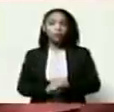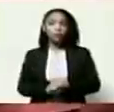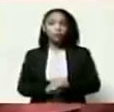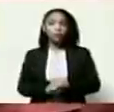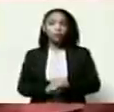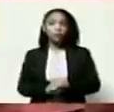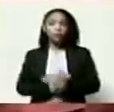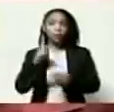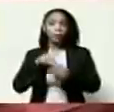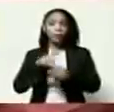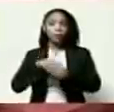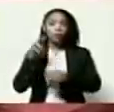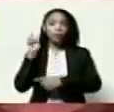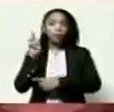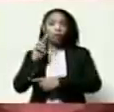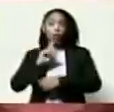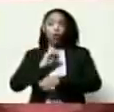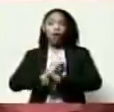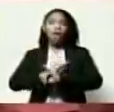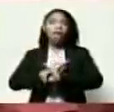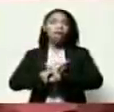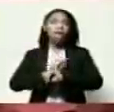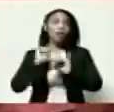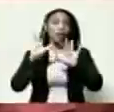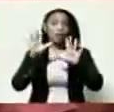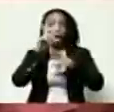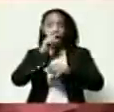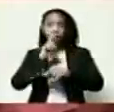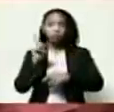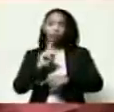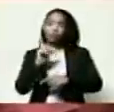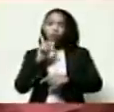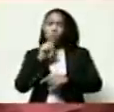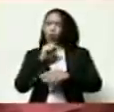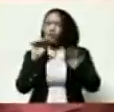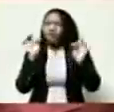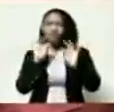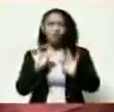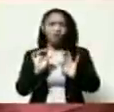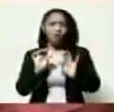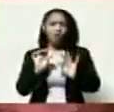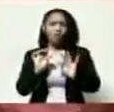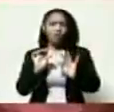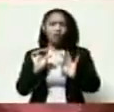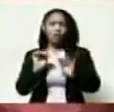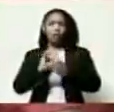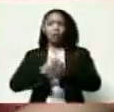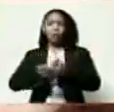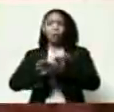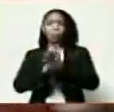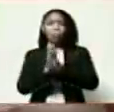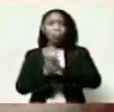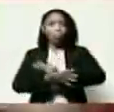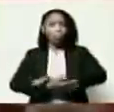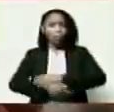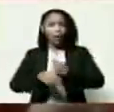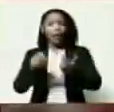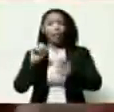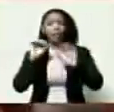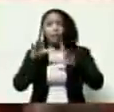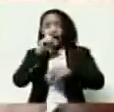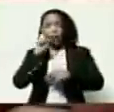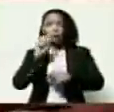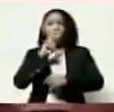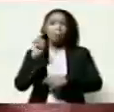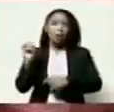El petróleo de Venezuela no se acaba en 10 años. De manera, no hay forma ni manera que se acabe en 10 años. Ni en 20, ni en 30. Hay